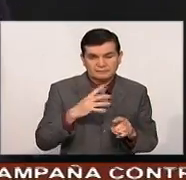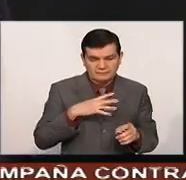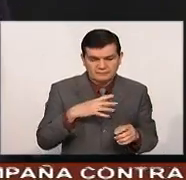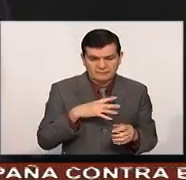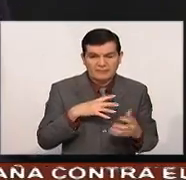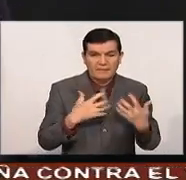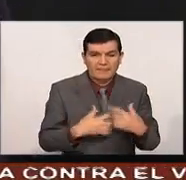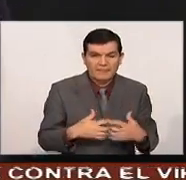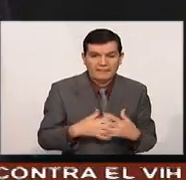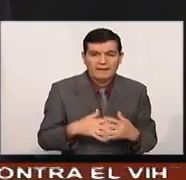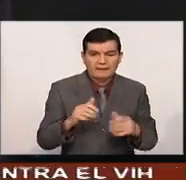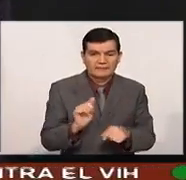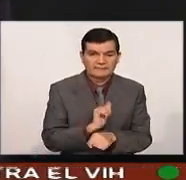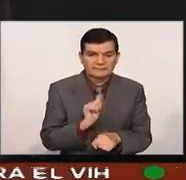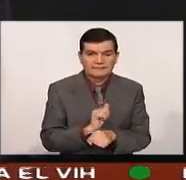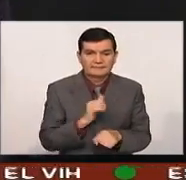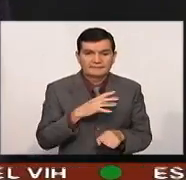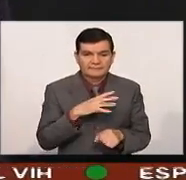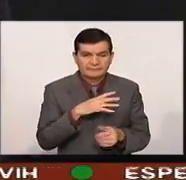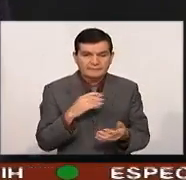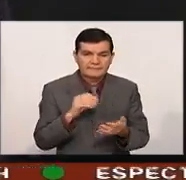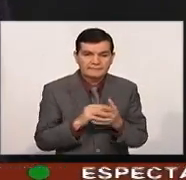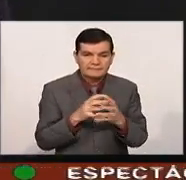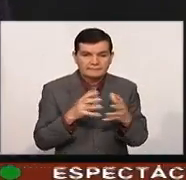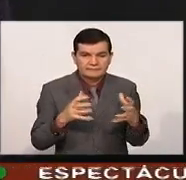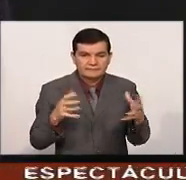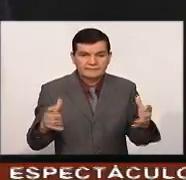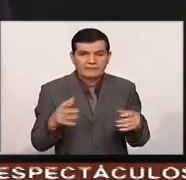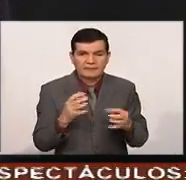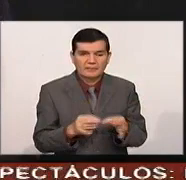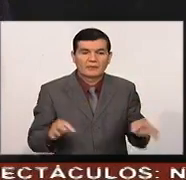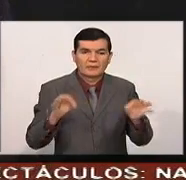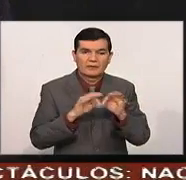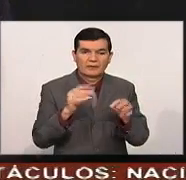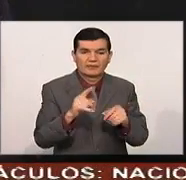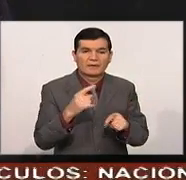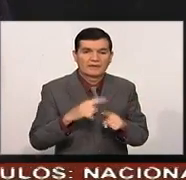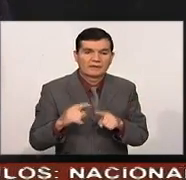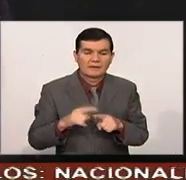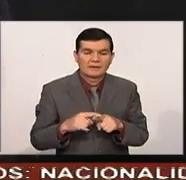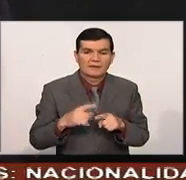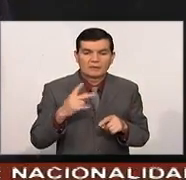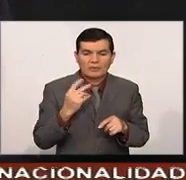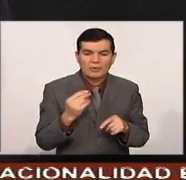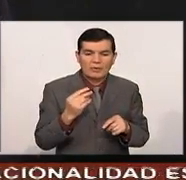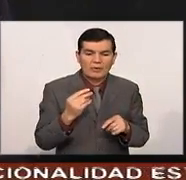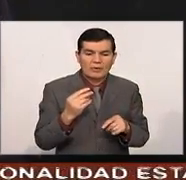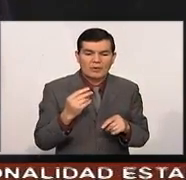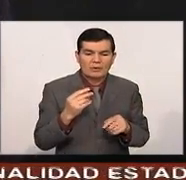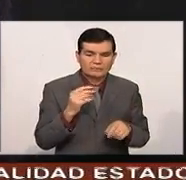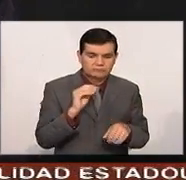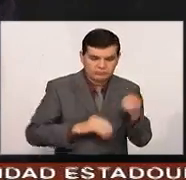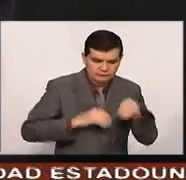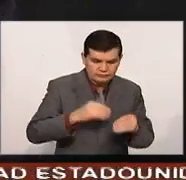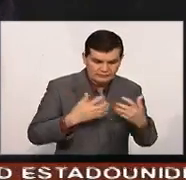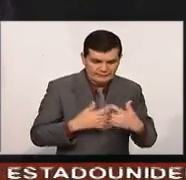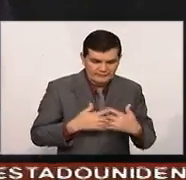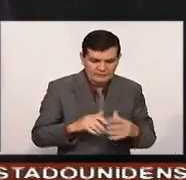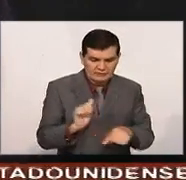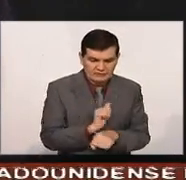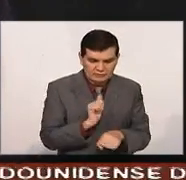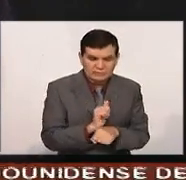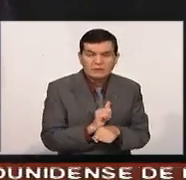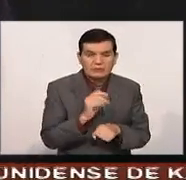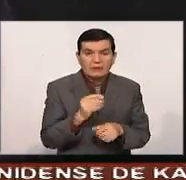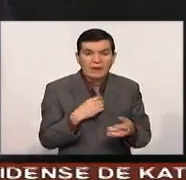de la manufactura automotriz, donde bueno, estamos viendo un crecimiento importante de armadoras, y no estamos hablando de armadoras básicas, vamos a llamar.